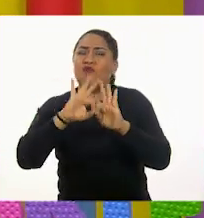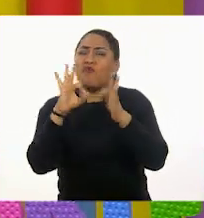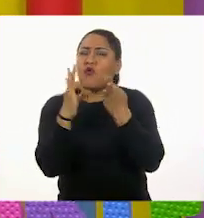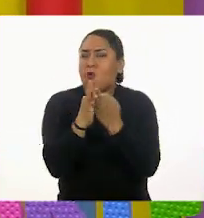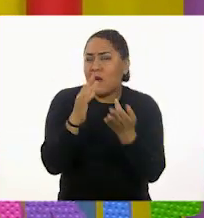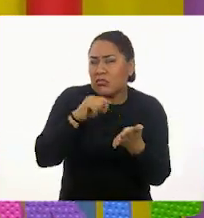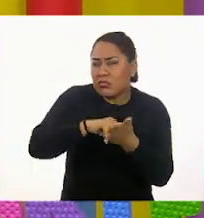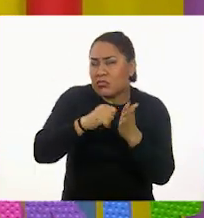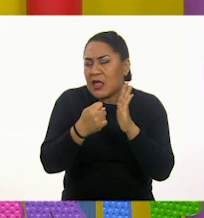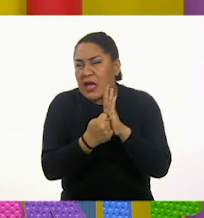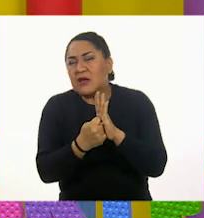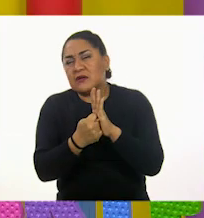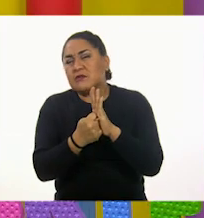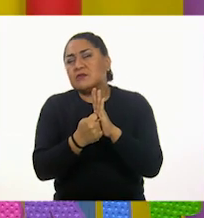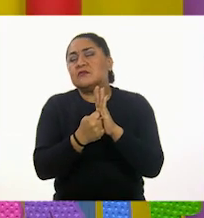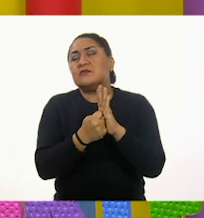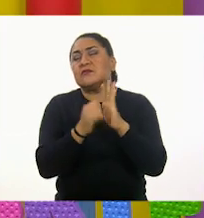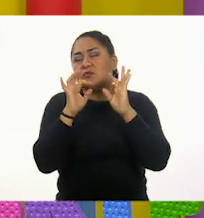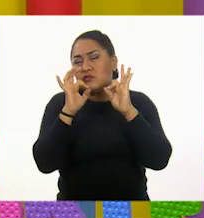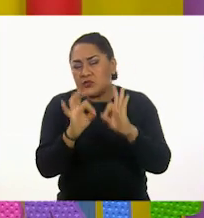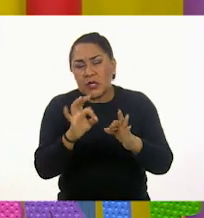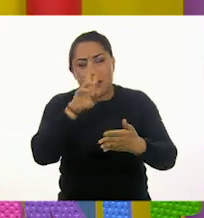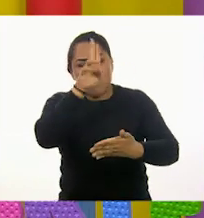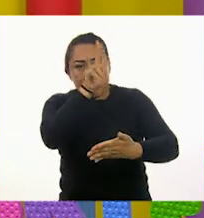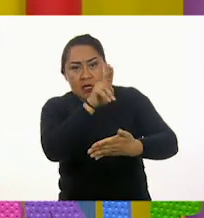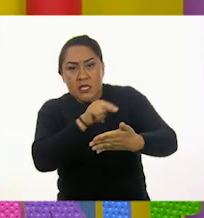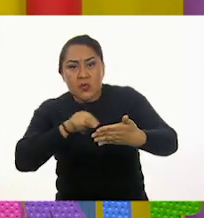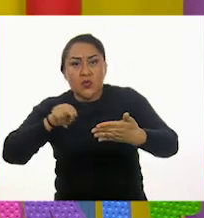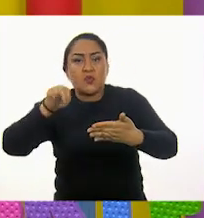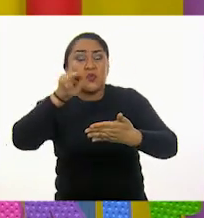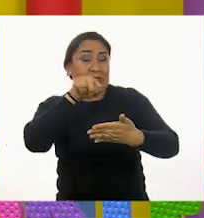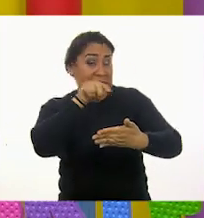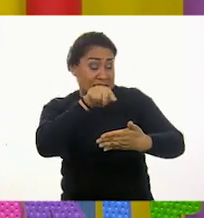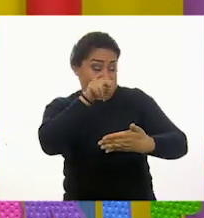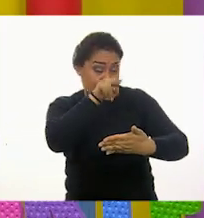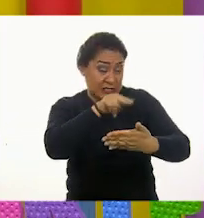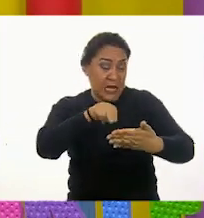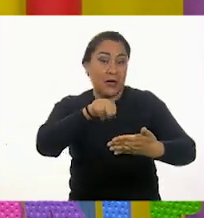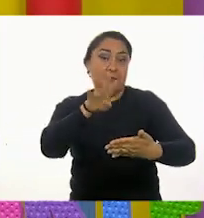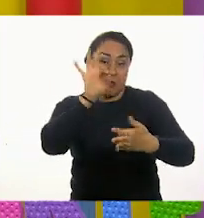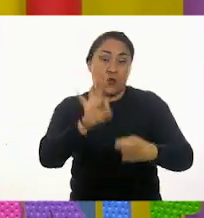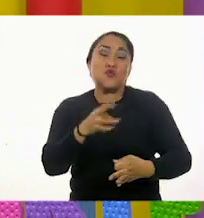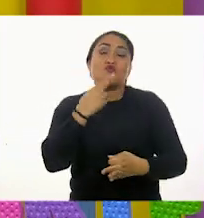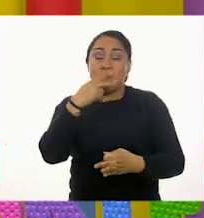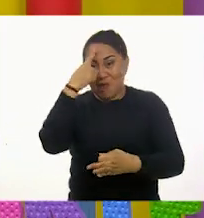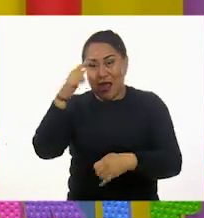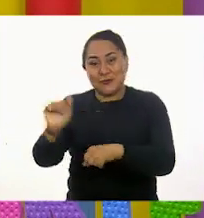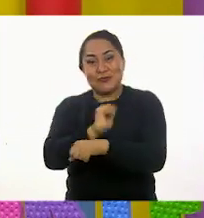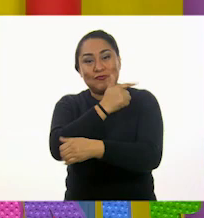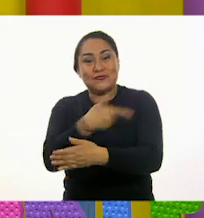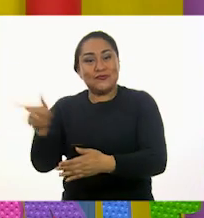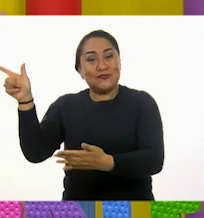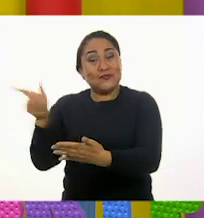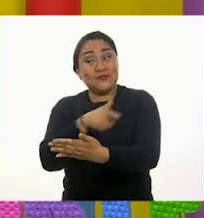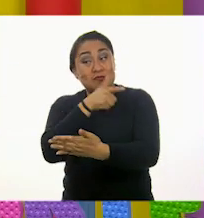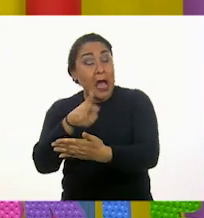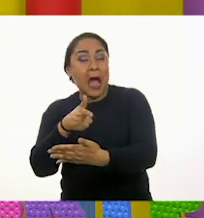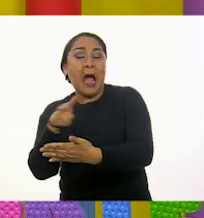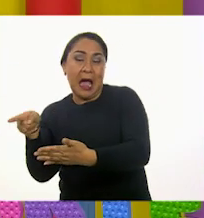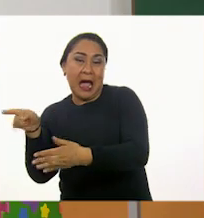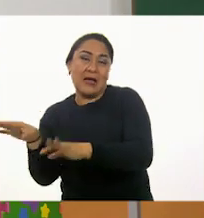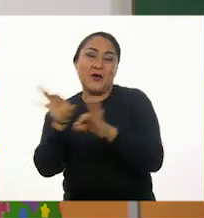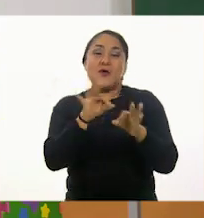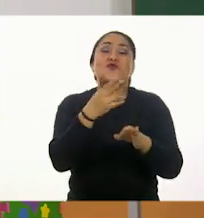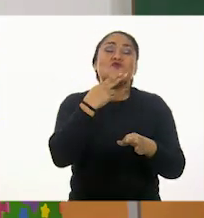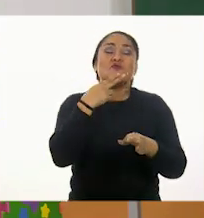él utilizó técnicas industriales, pinturas que se utilizaban para la industria automotriz y entonces él las plasmaba